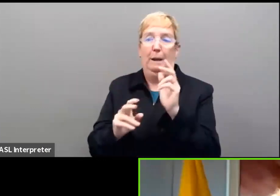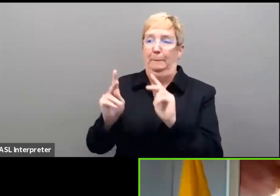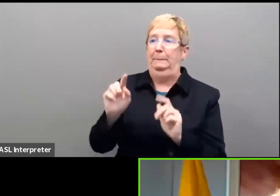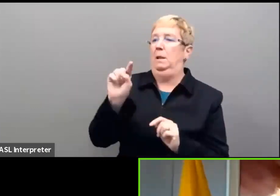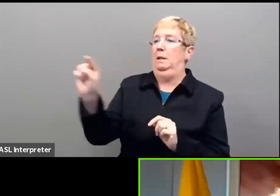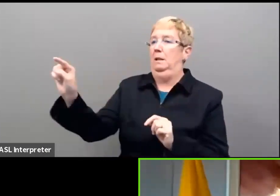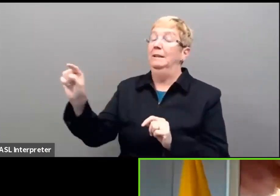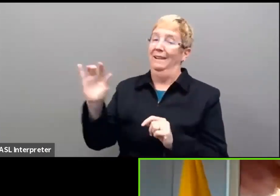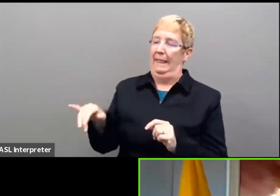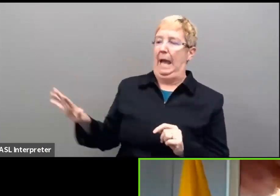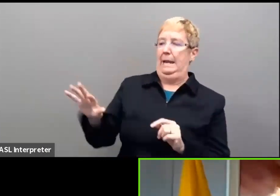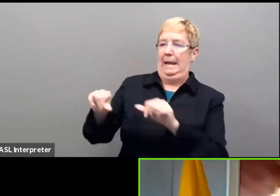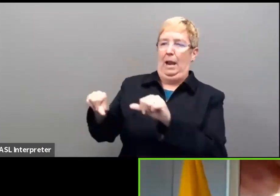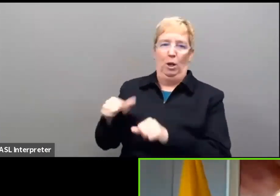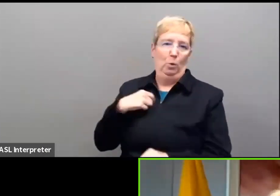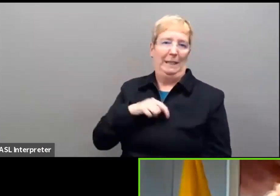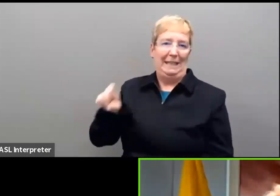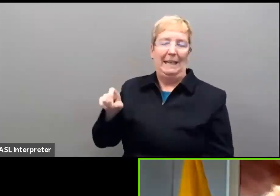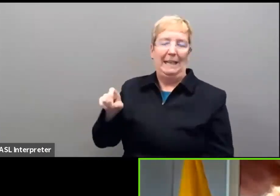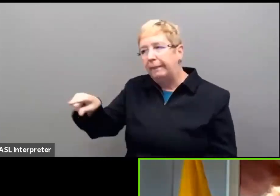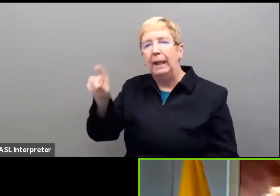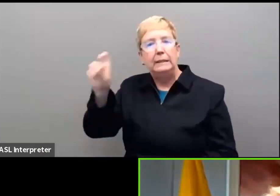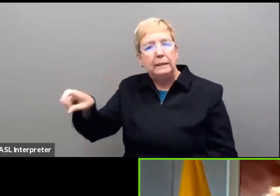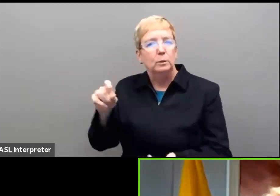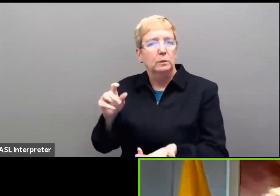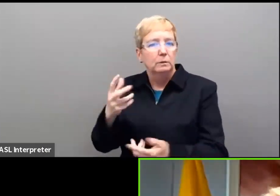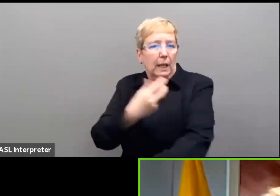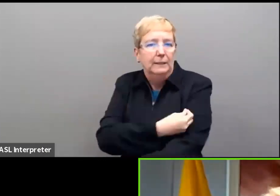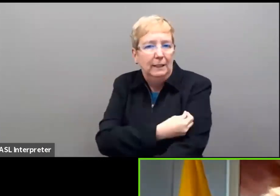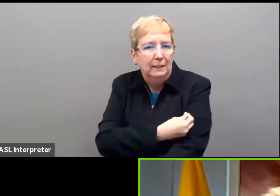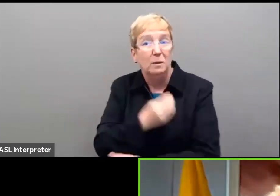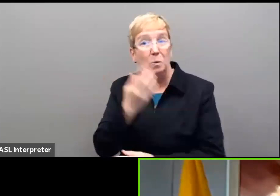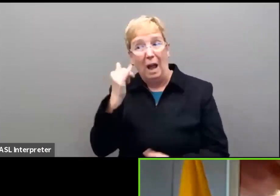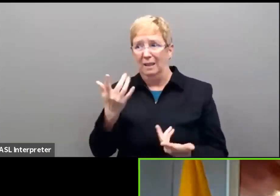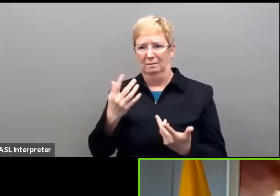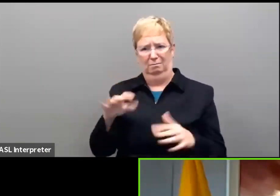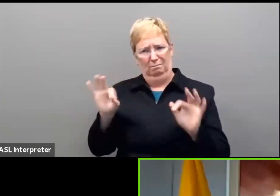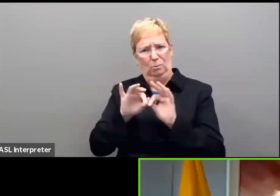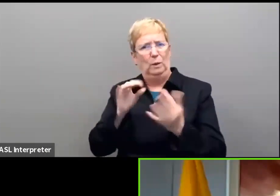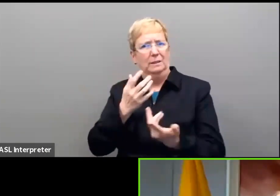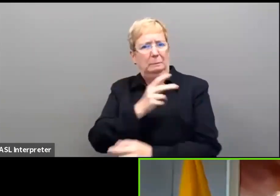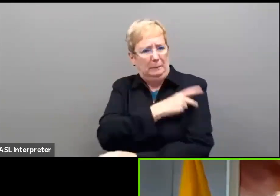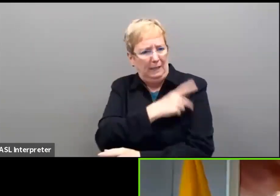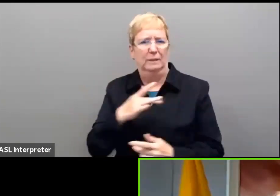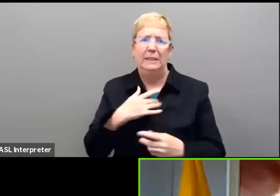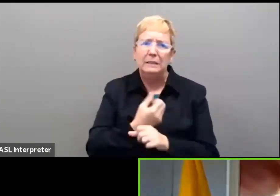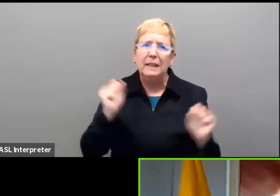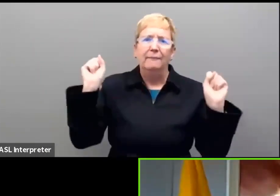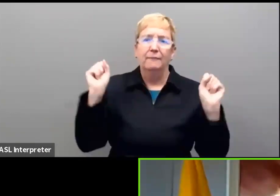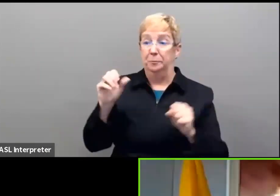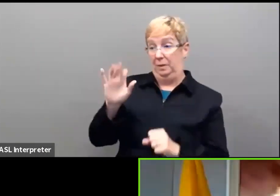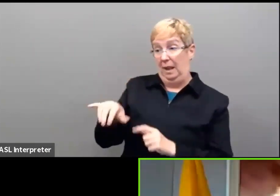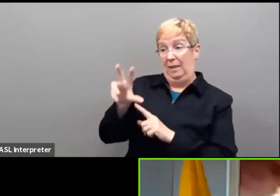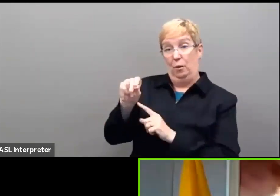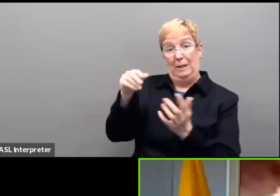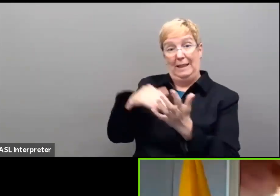sin los hechos y la ciencia a disposición. Bueno, los trabajadores